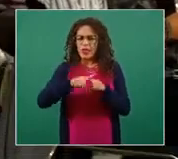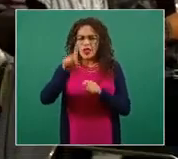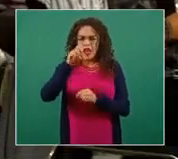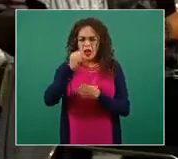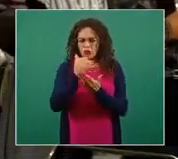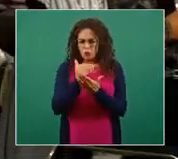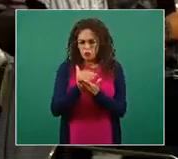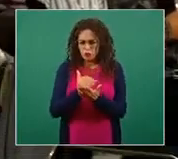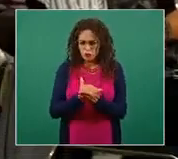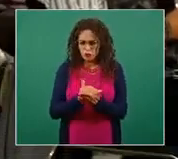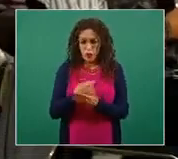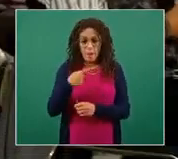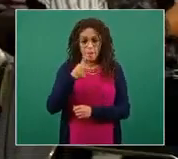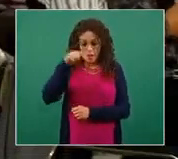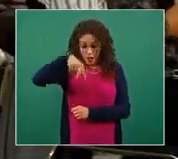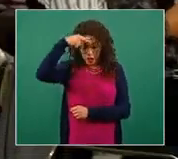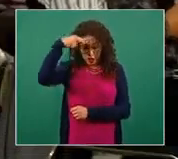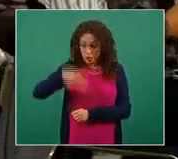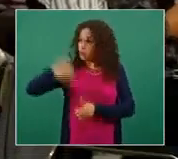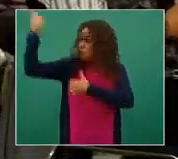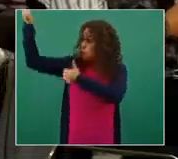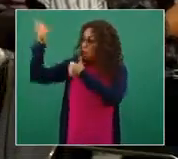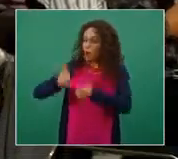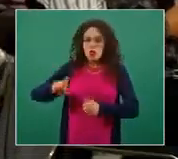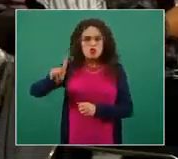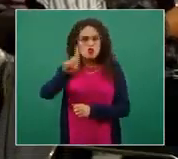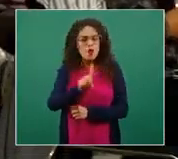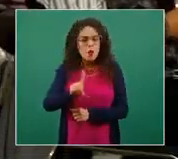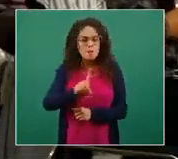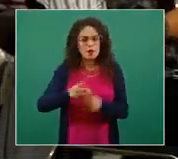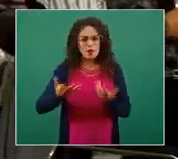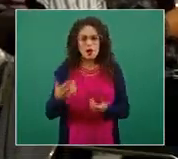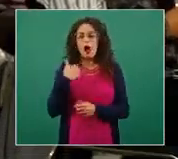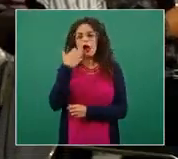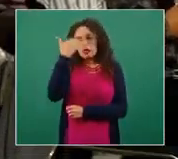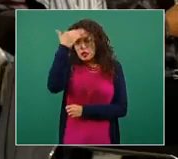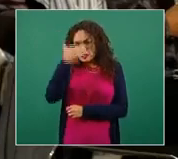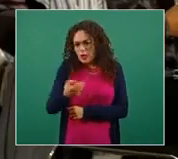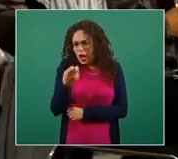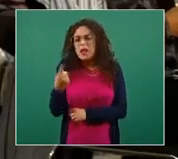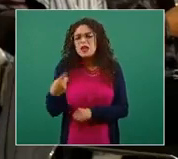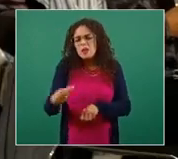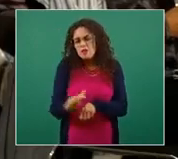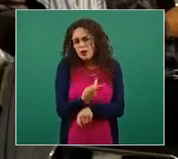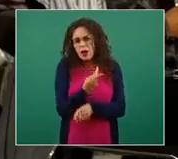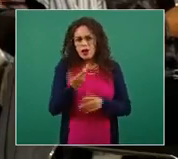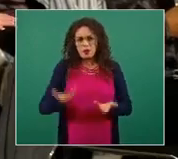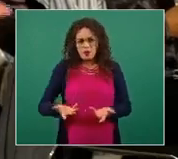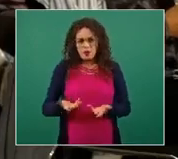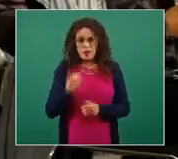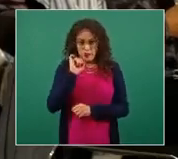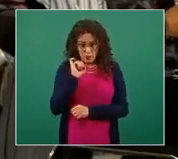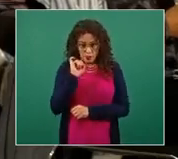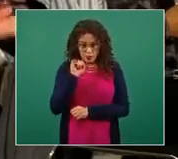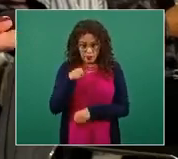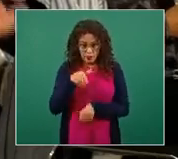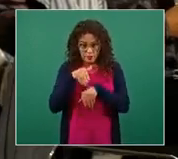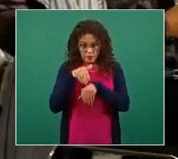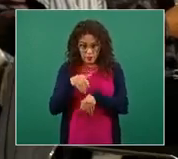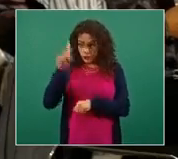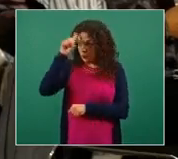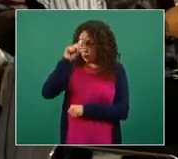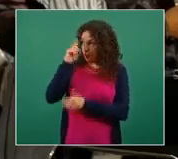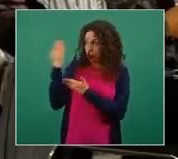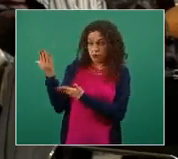México ya llegaría el domingo. Aquí, ¿qué está pasando? están siguiendo la indicación de la